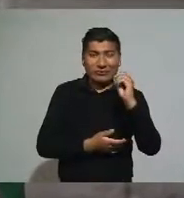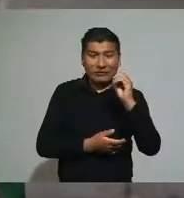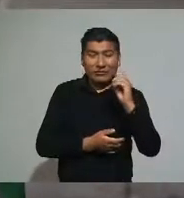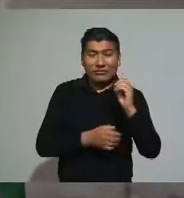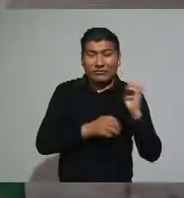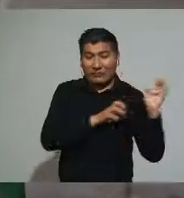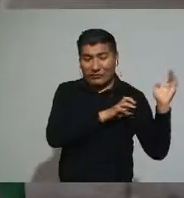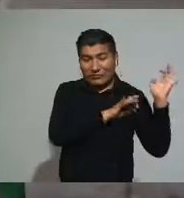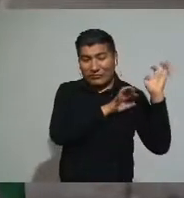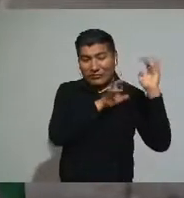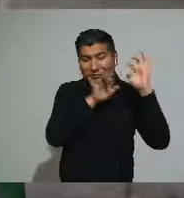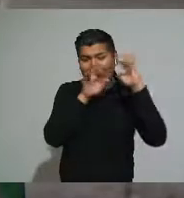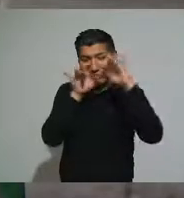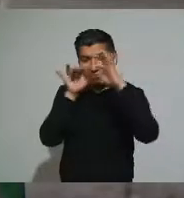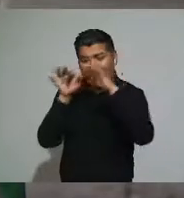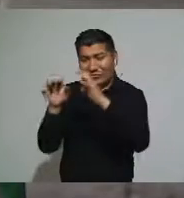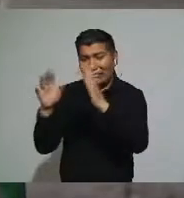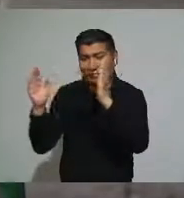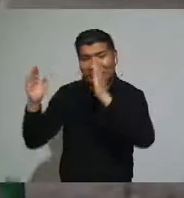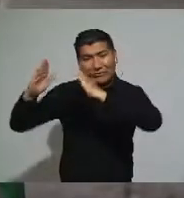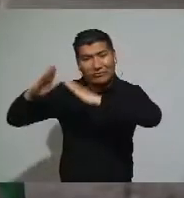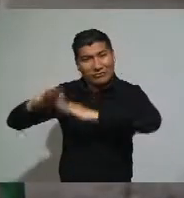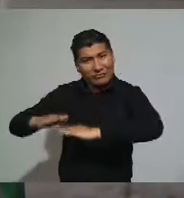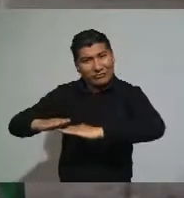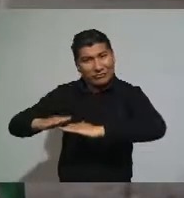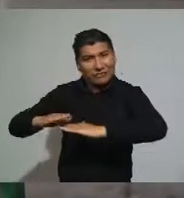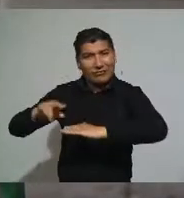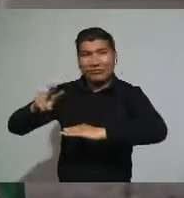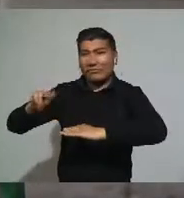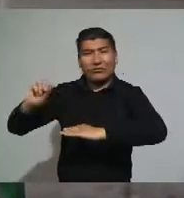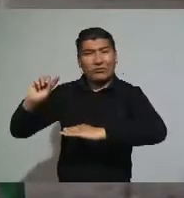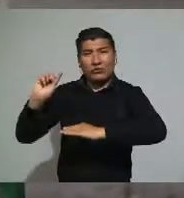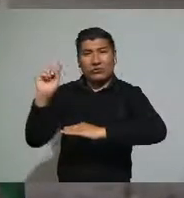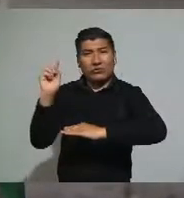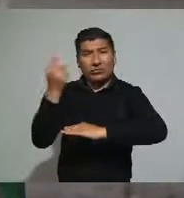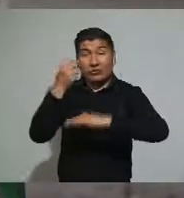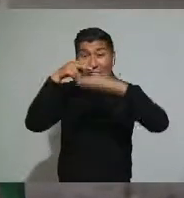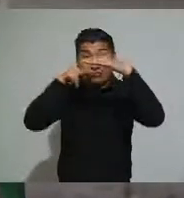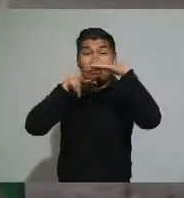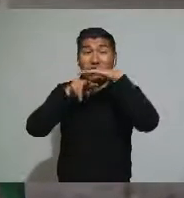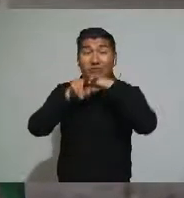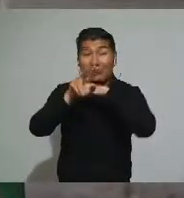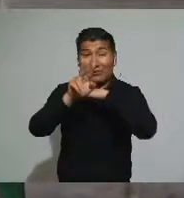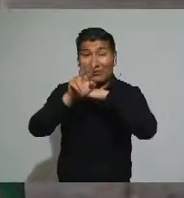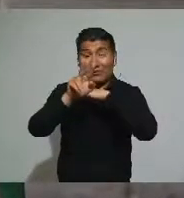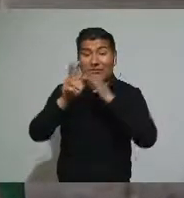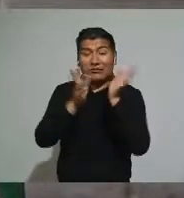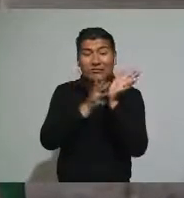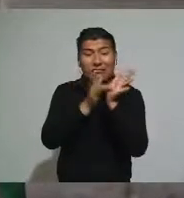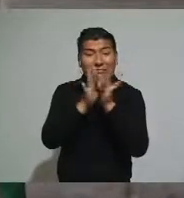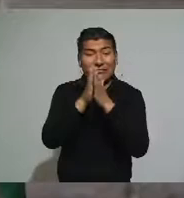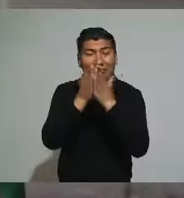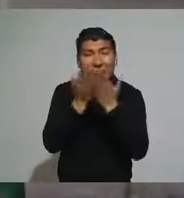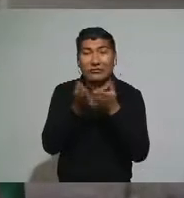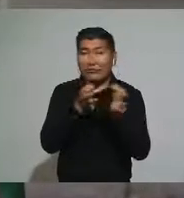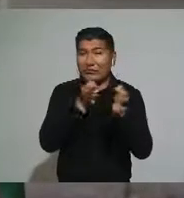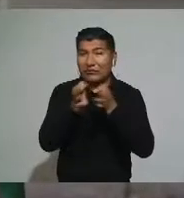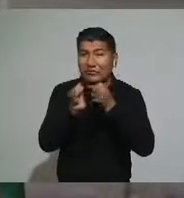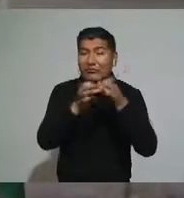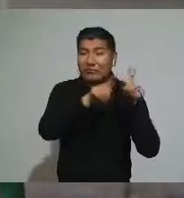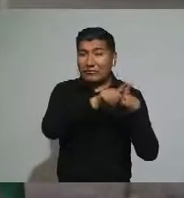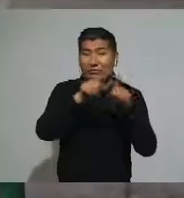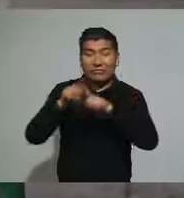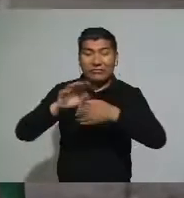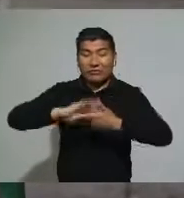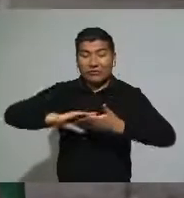totalmente. Narrado no simplemente proféticamente en el Evangelio, sino